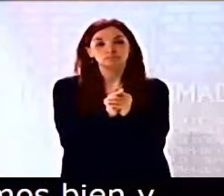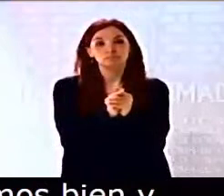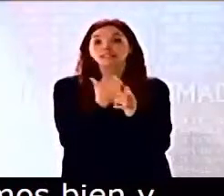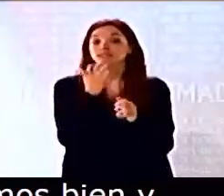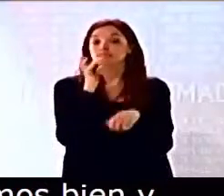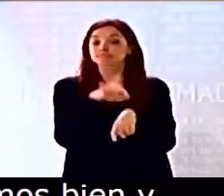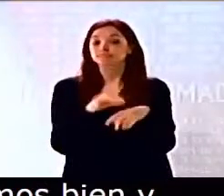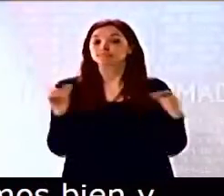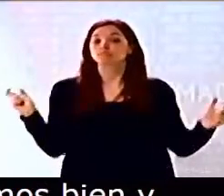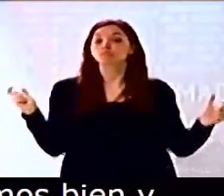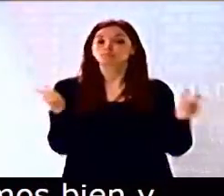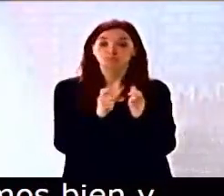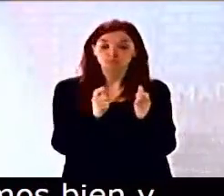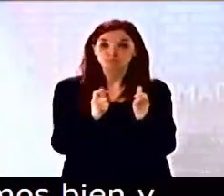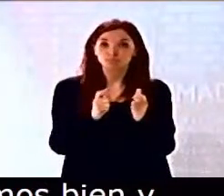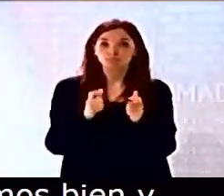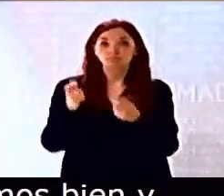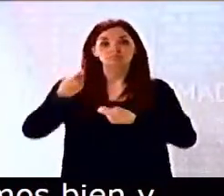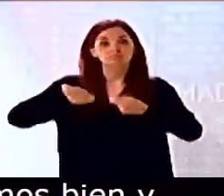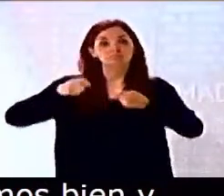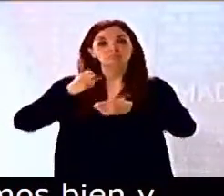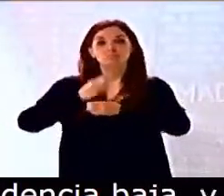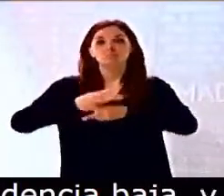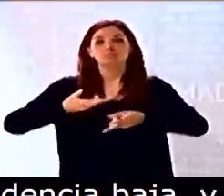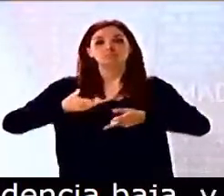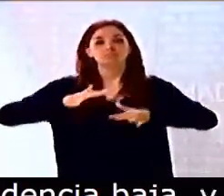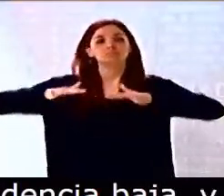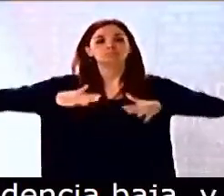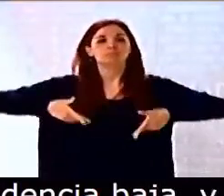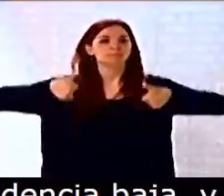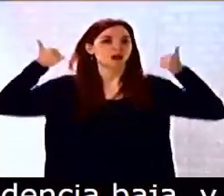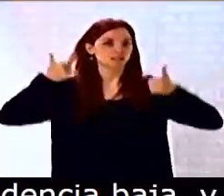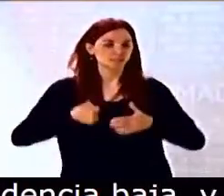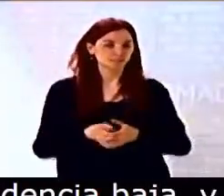Y si la incidencia baja, se puede permitir más movilidad.